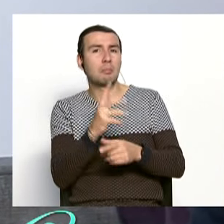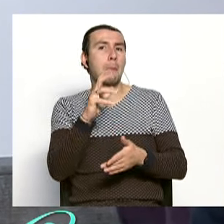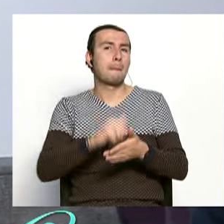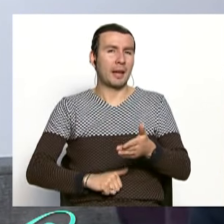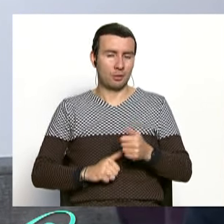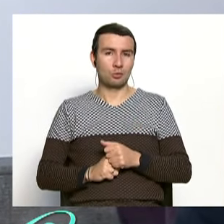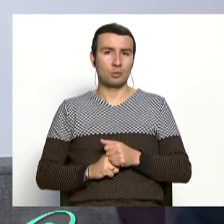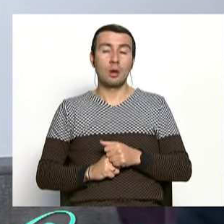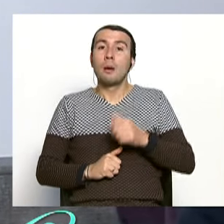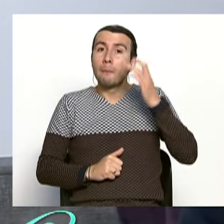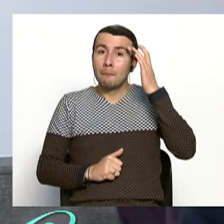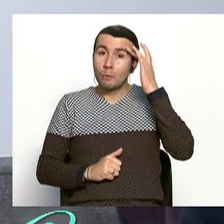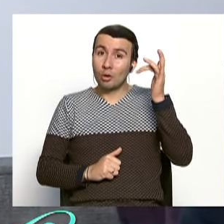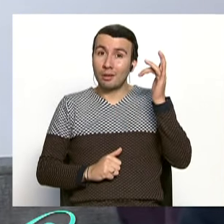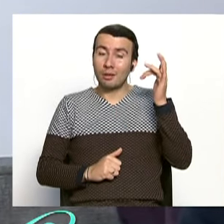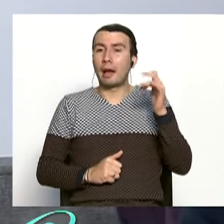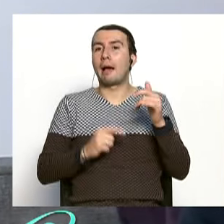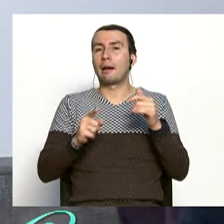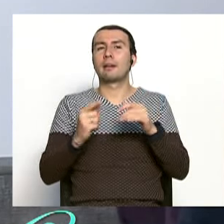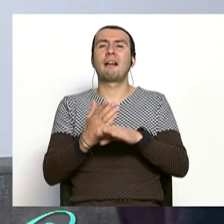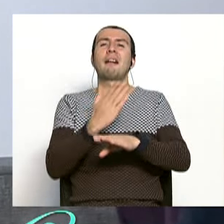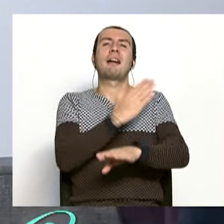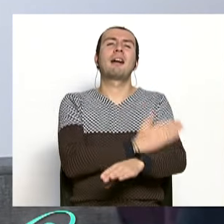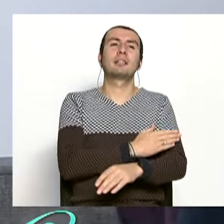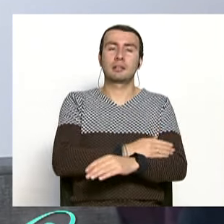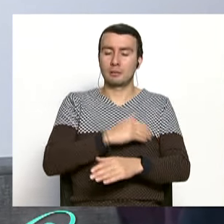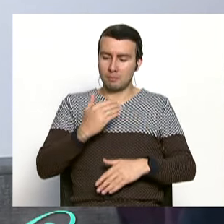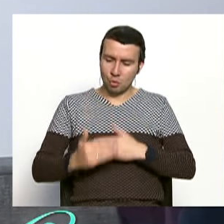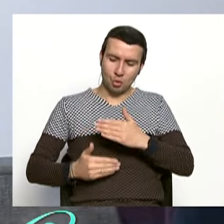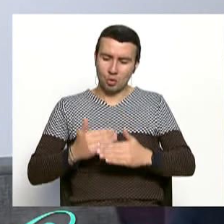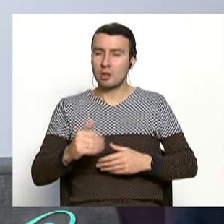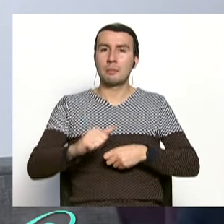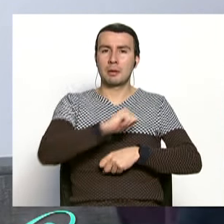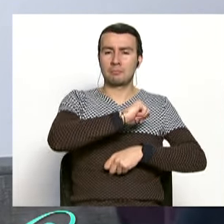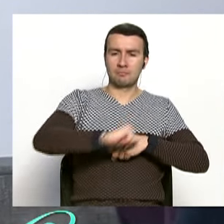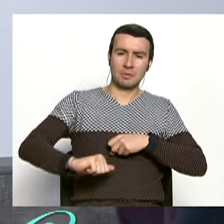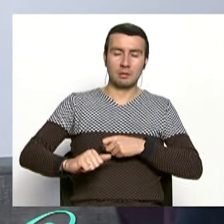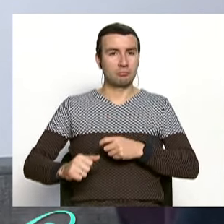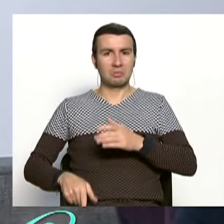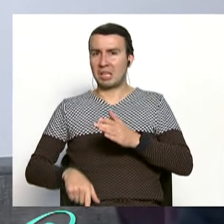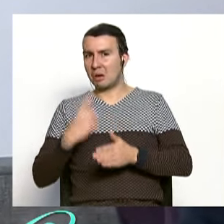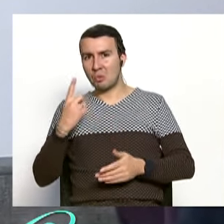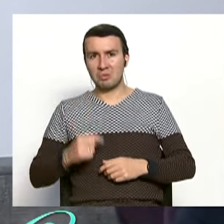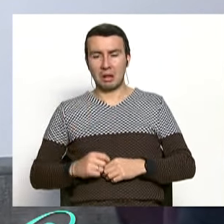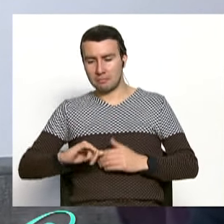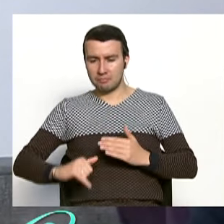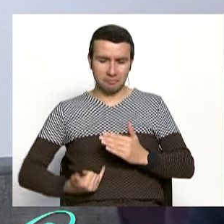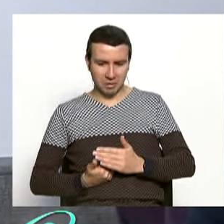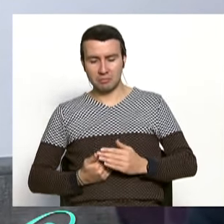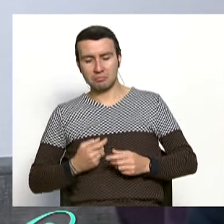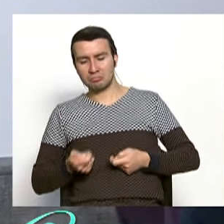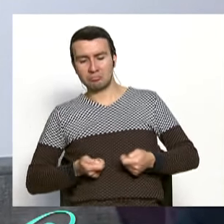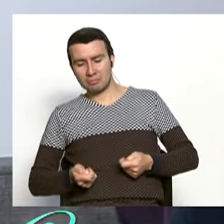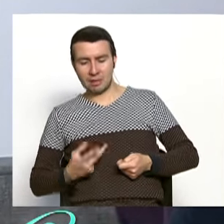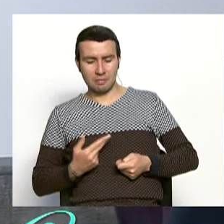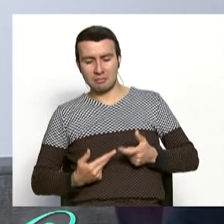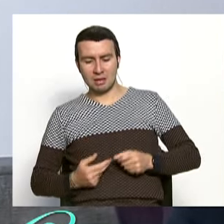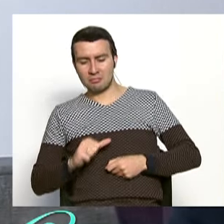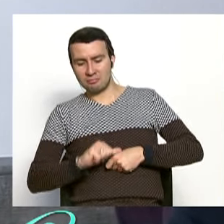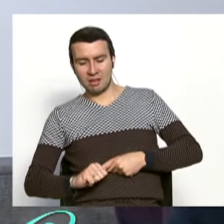la posibilidad de realizar todos los procedimientos quirúrgicos de una vez en ese mismo procedimiento